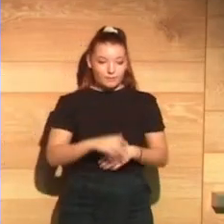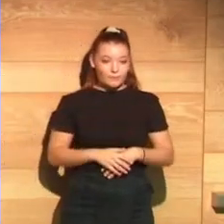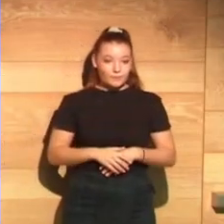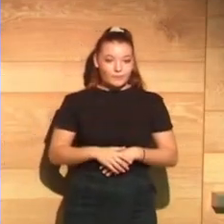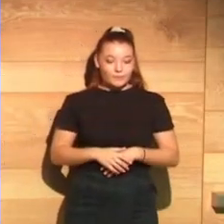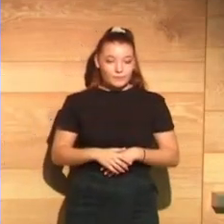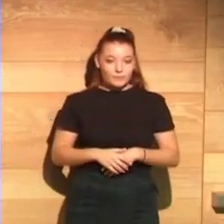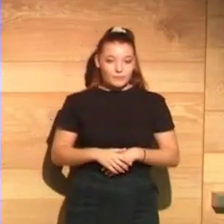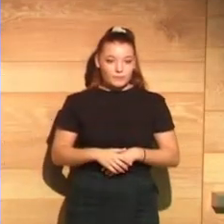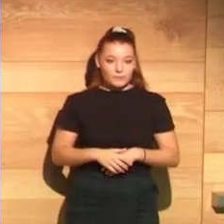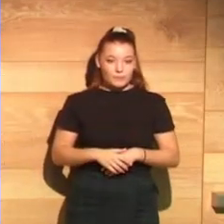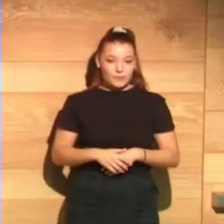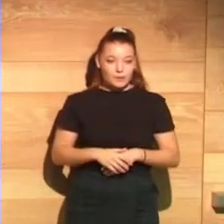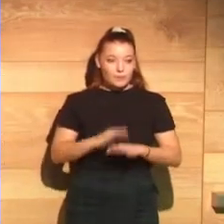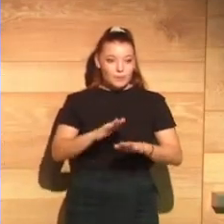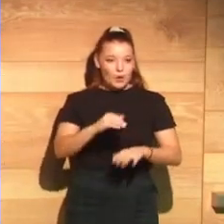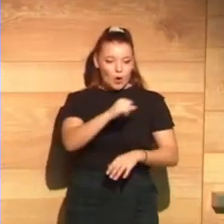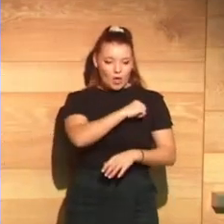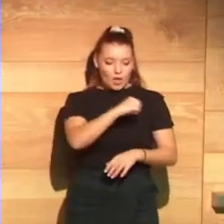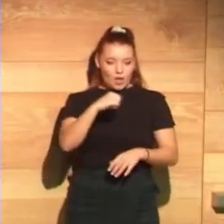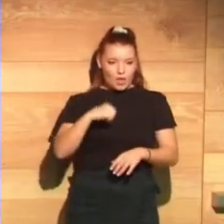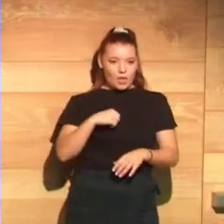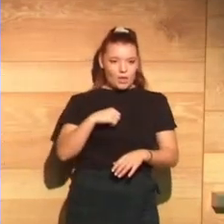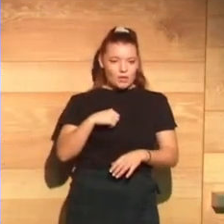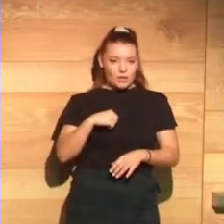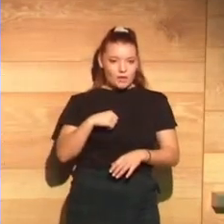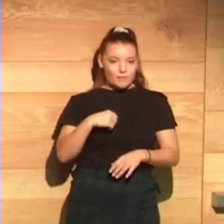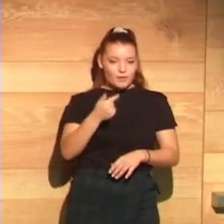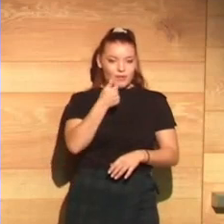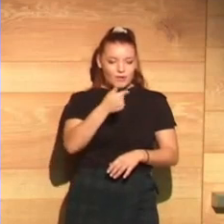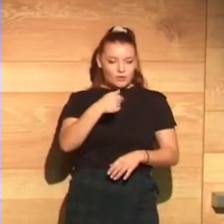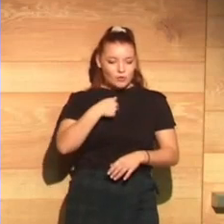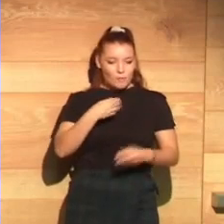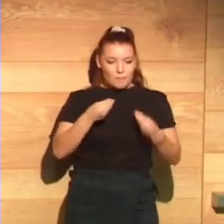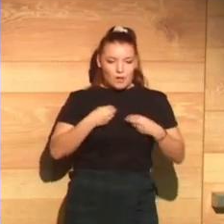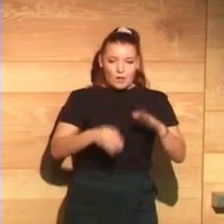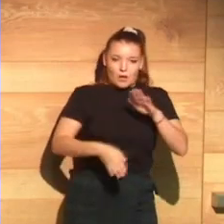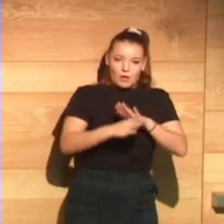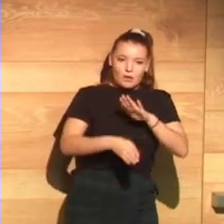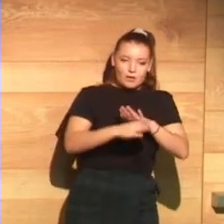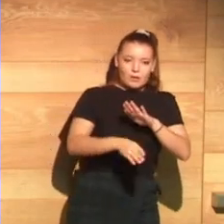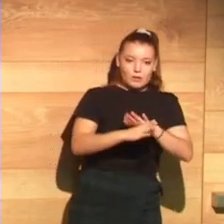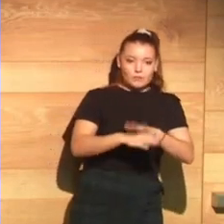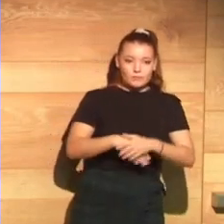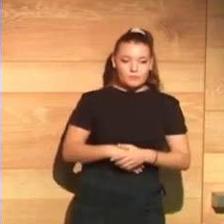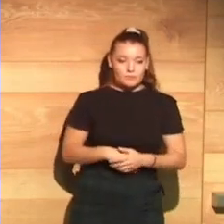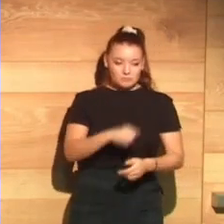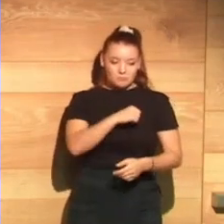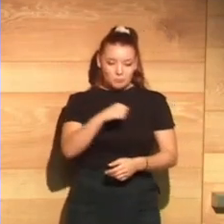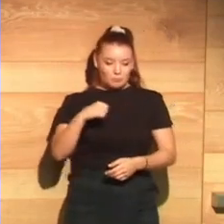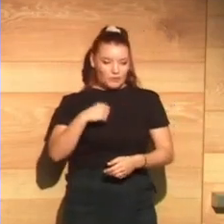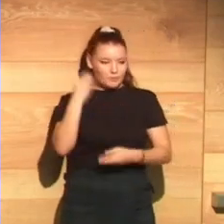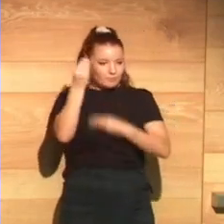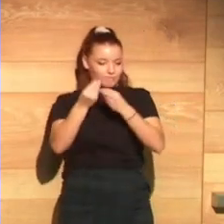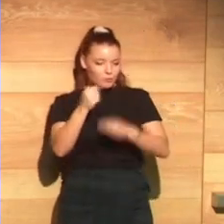pesó, pero también tuvo la autonomía, ¿no?, de decir, yo sigo con mi vida